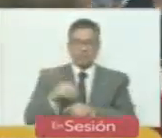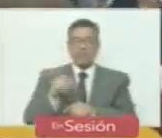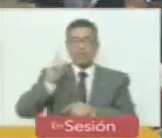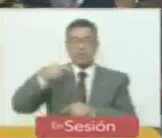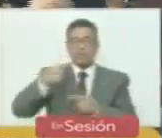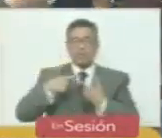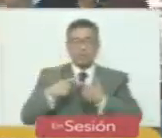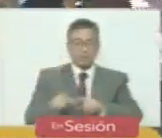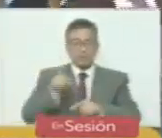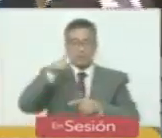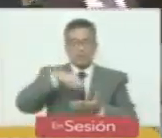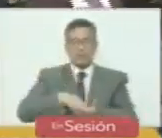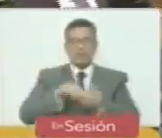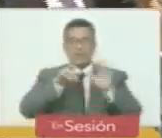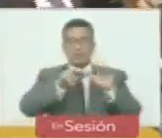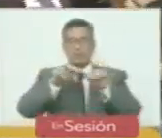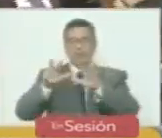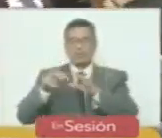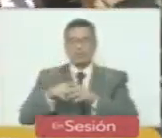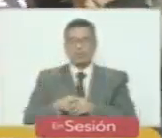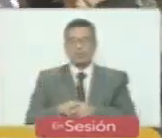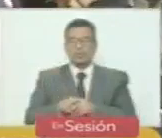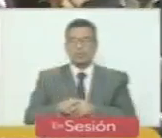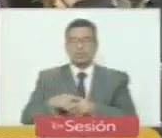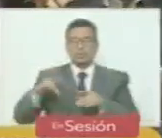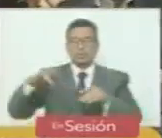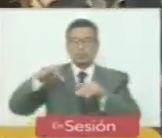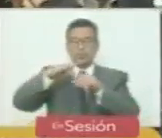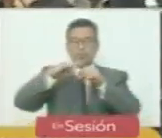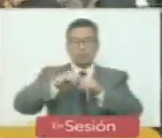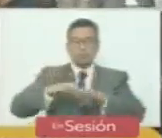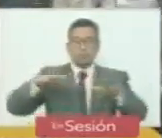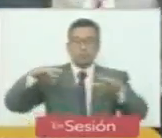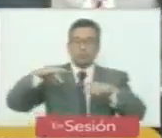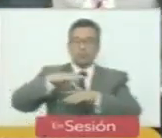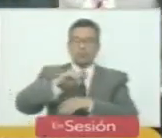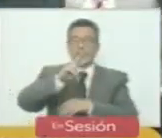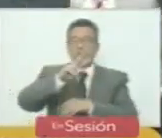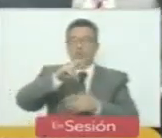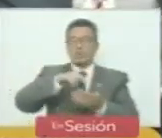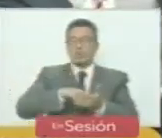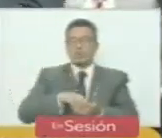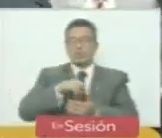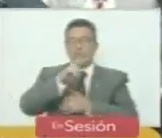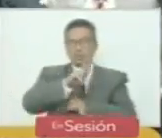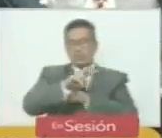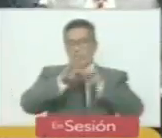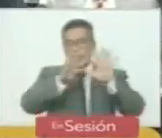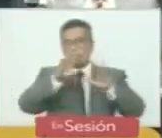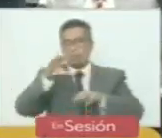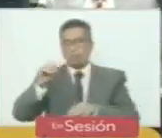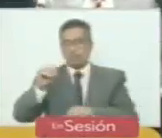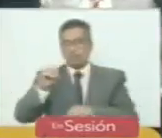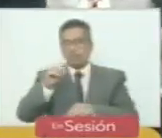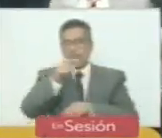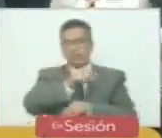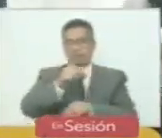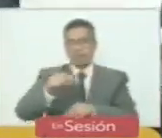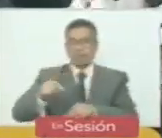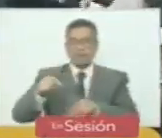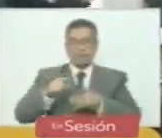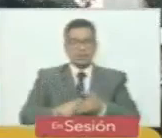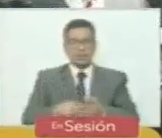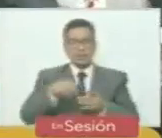también en 1988 derribaron un Airbus 300 con 290 pasajeros, que era un avión